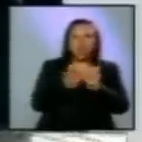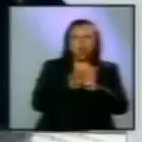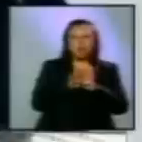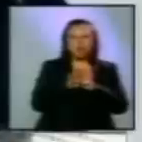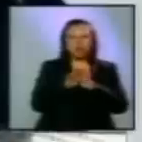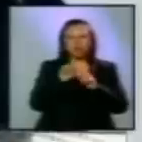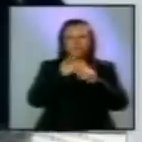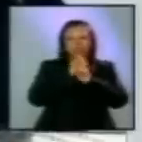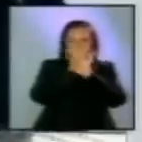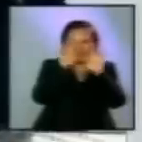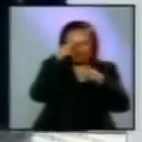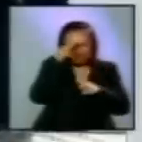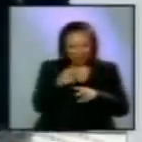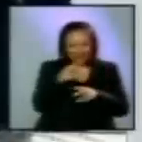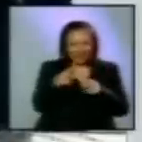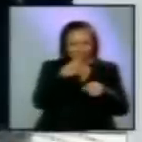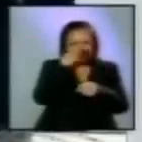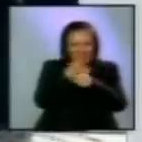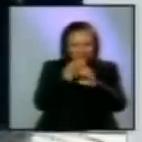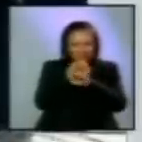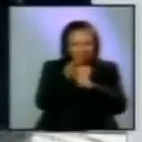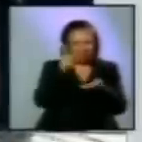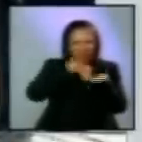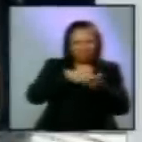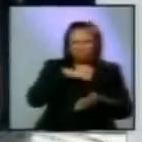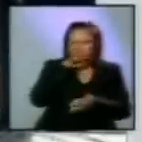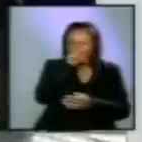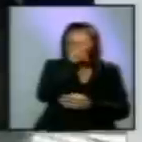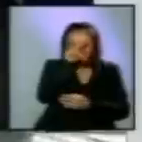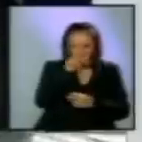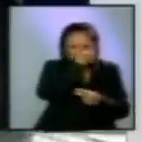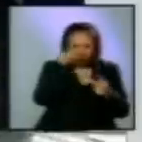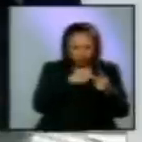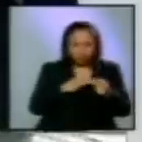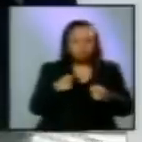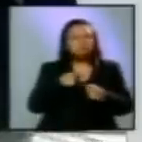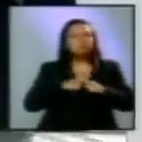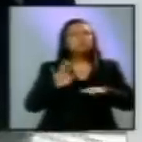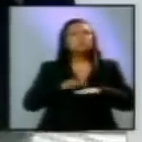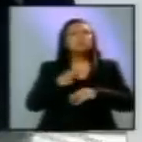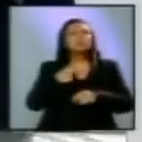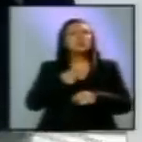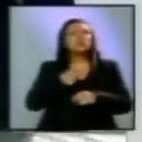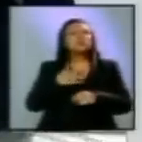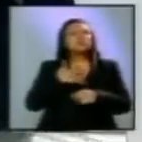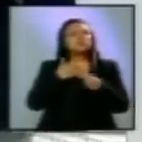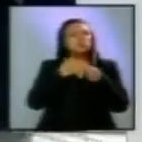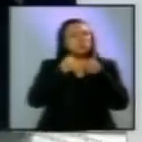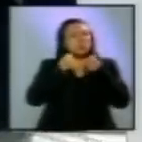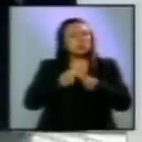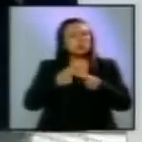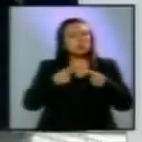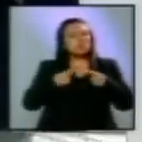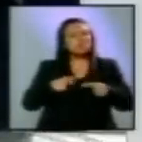Transparencia Mexicana como el segundo estado de mayor corrupción. Soy diferente porque tengo una convicción